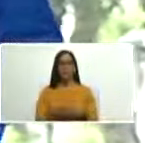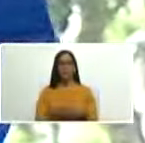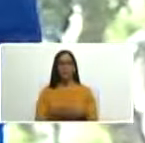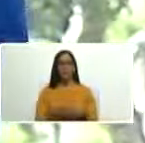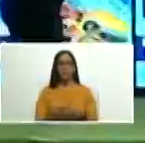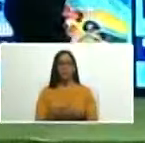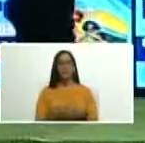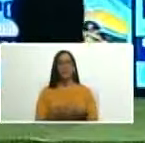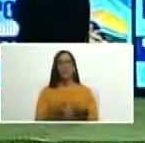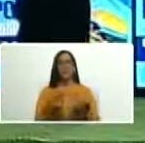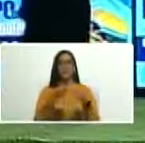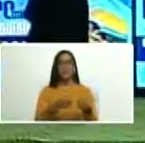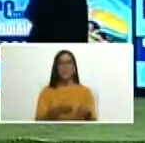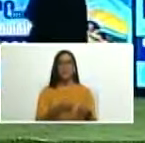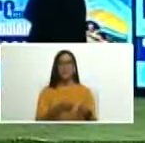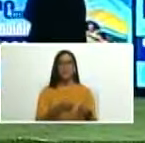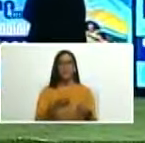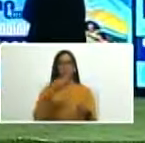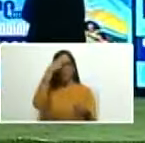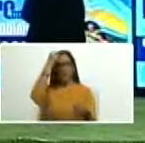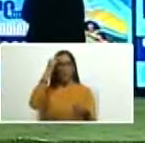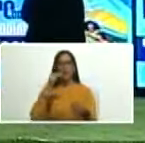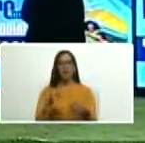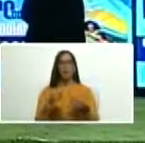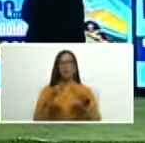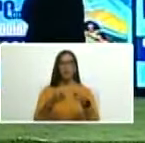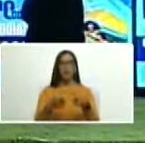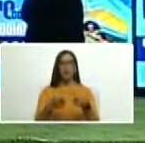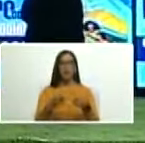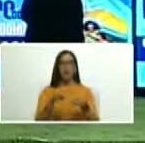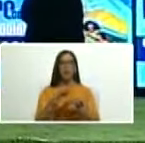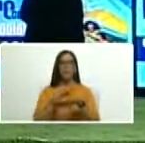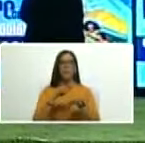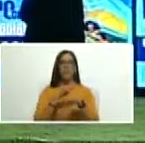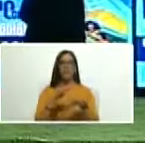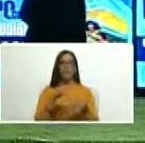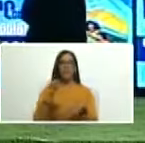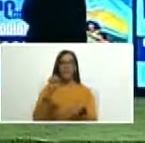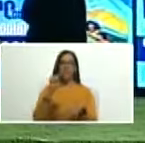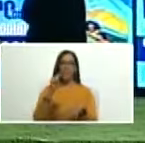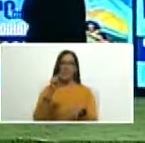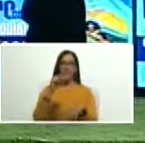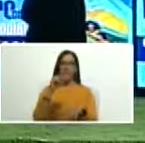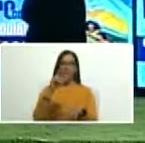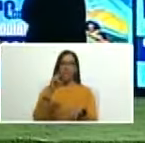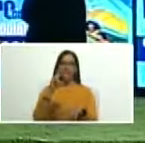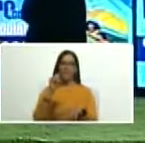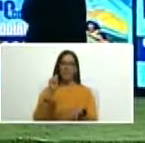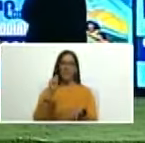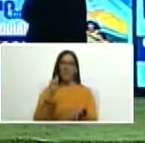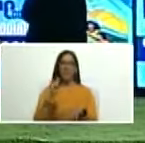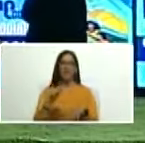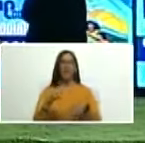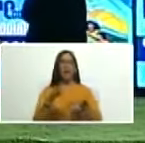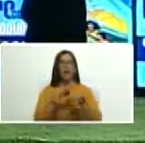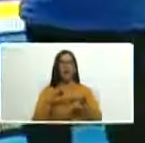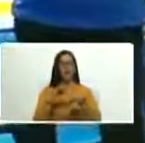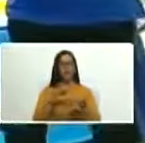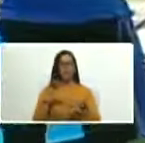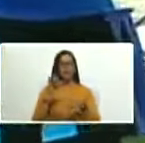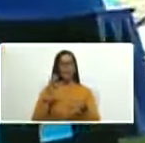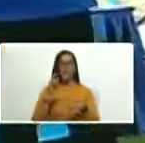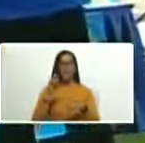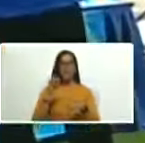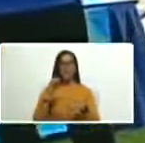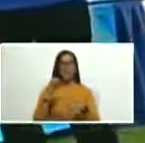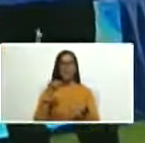Y aquí le entrego, Héctor, haz tu entrega a la ministra Sandra, a la ministra Yelitze, y